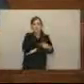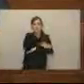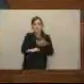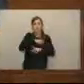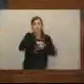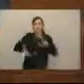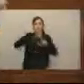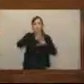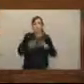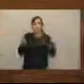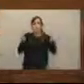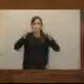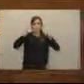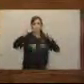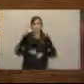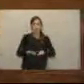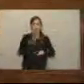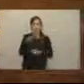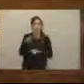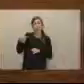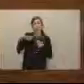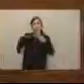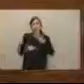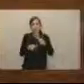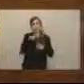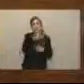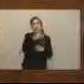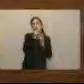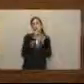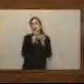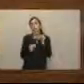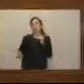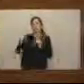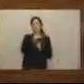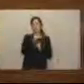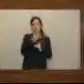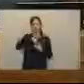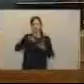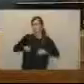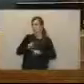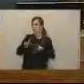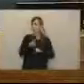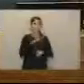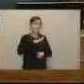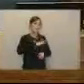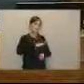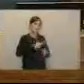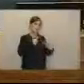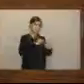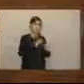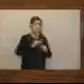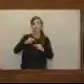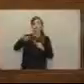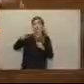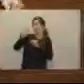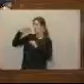quiebra y con un déficit cuatro puntos superior al anunciado. No las vamos a aceptar. Por favor, señoría, vaya concluyendo. Finalizo, señora presidenta.